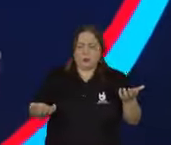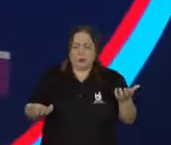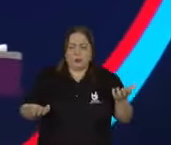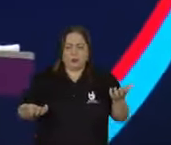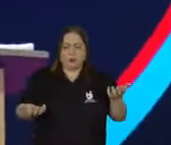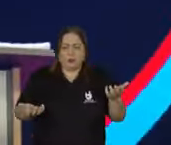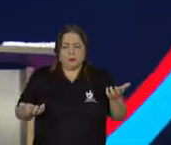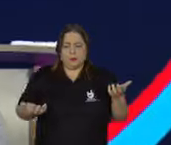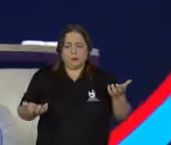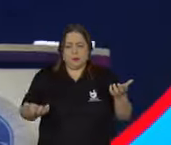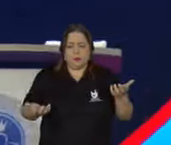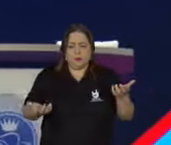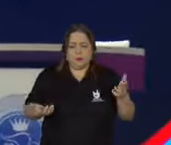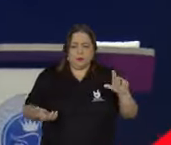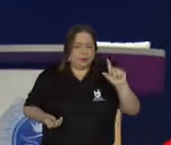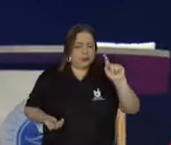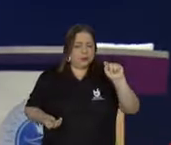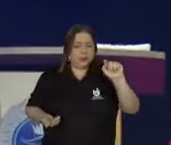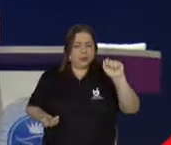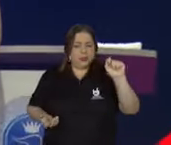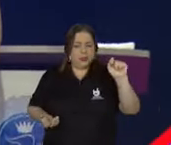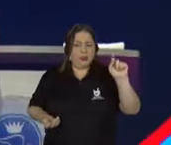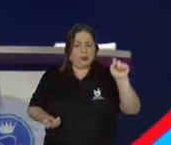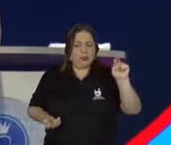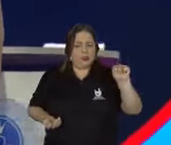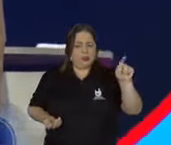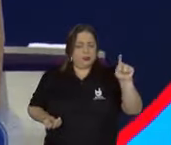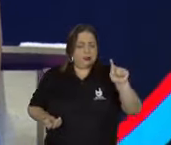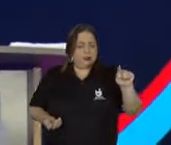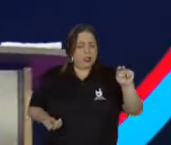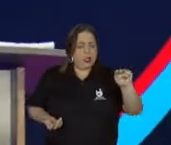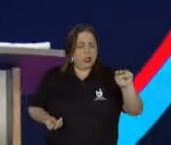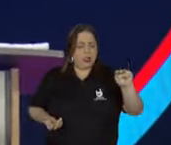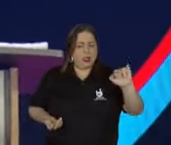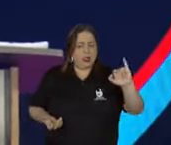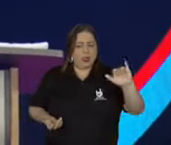En el país de Tanzania teníamos un encuentro de líderes